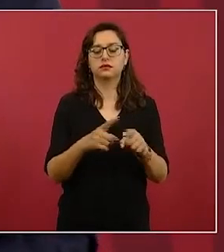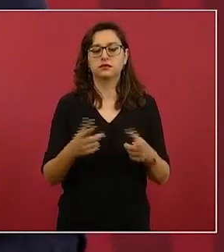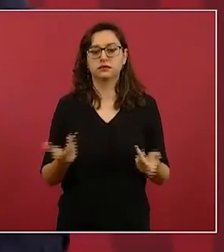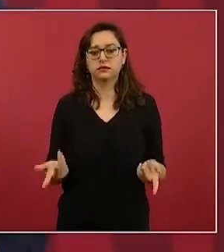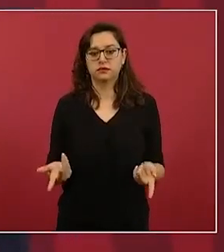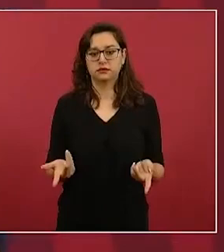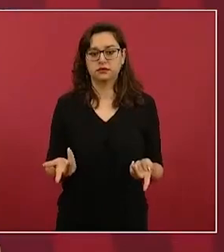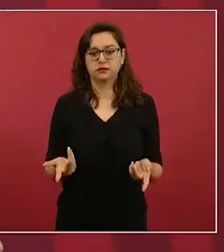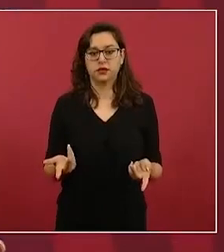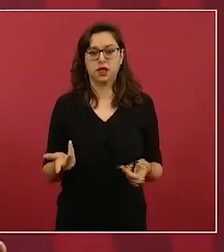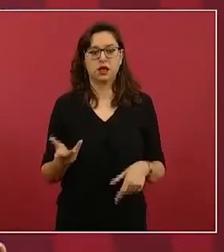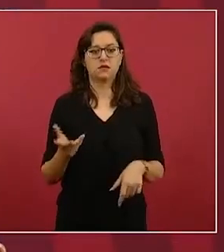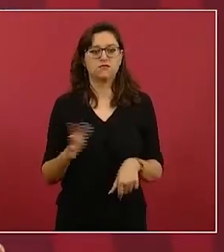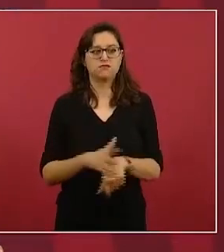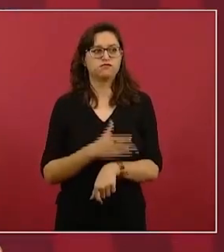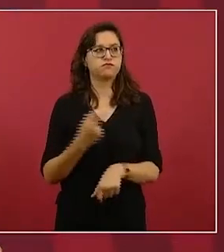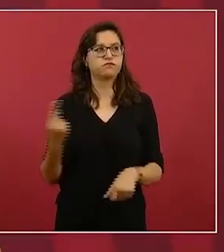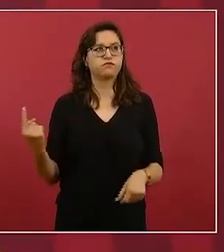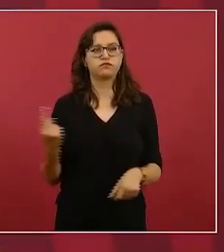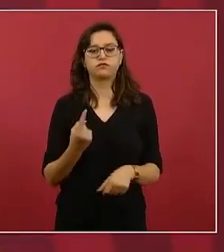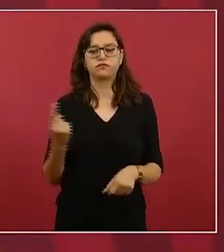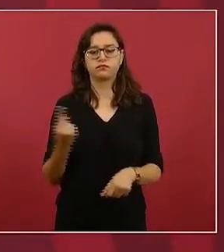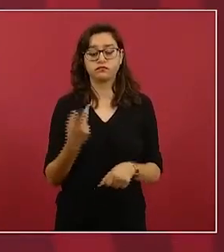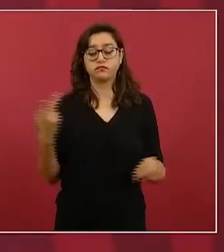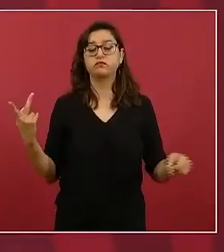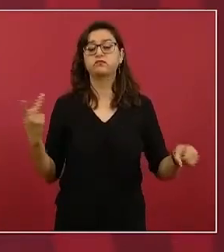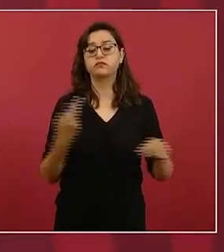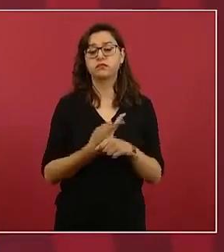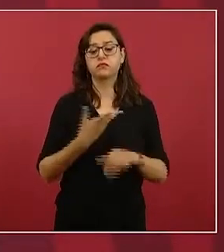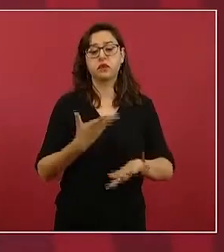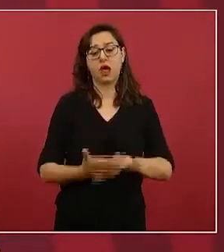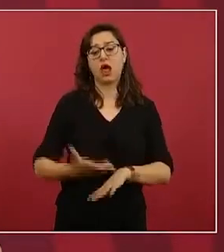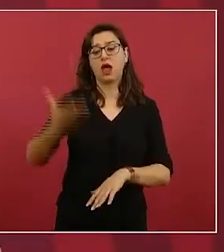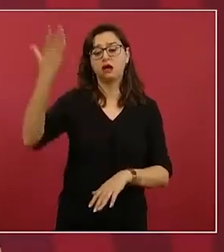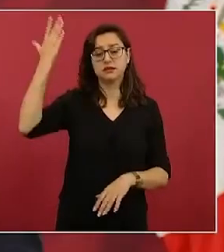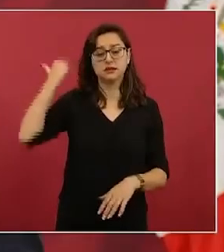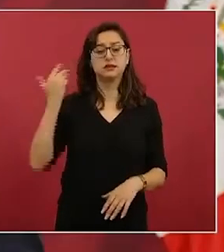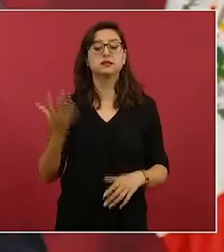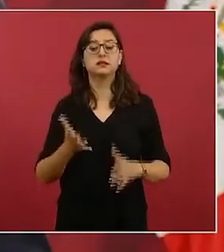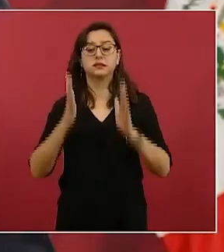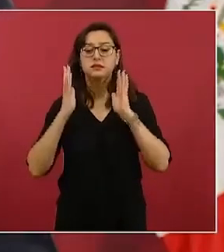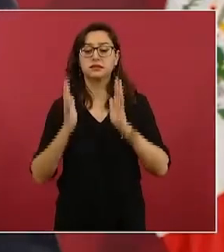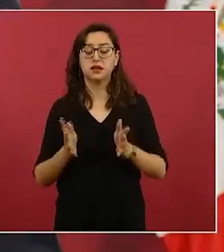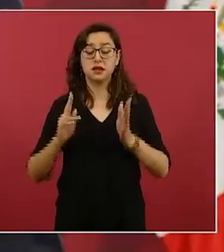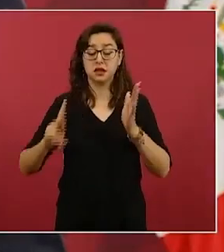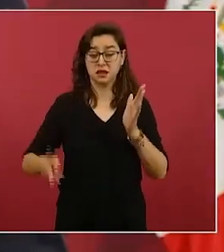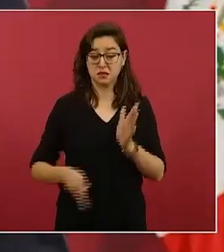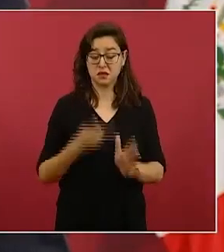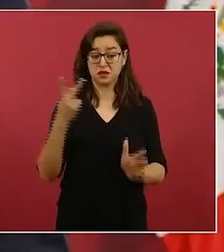porque esto ya ha sucedido en otros tiempos.